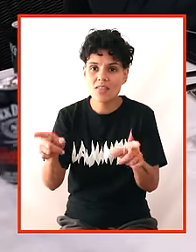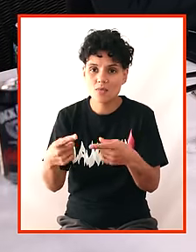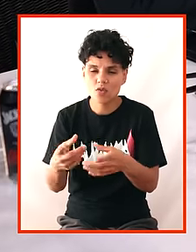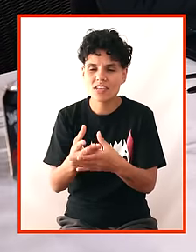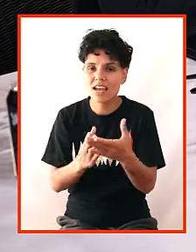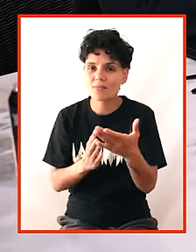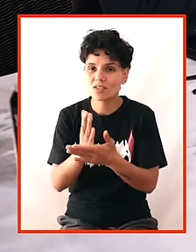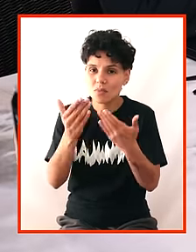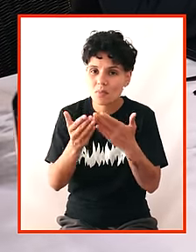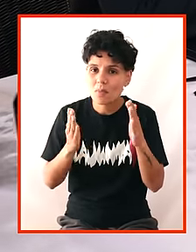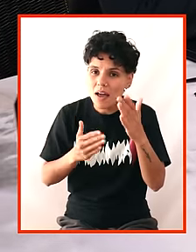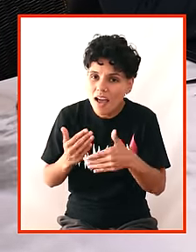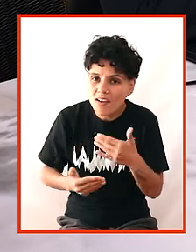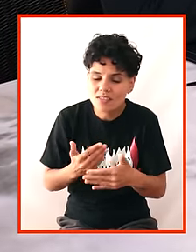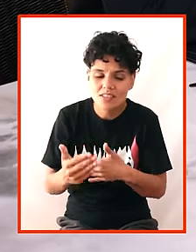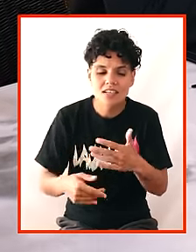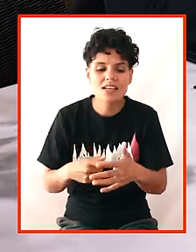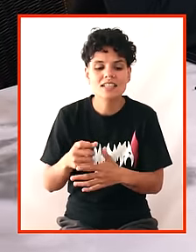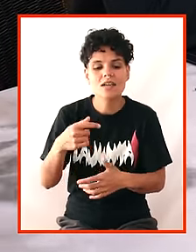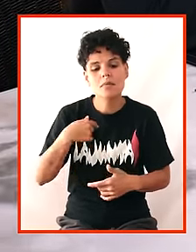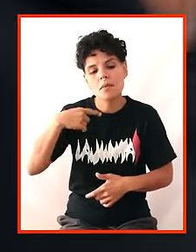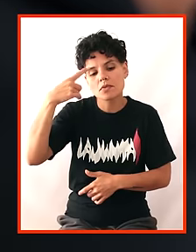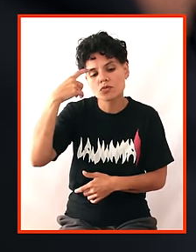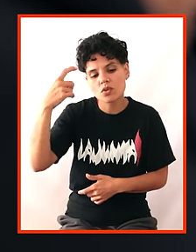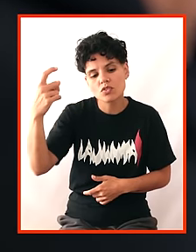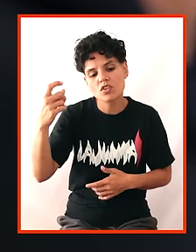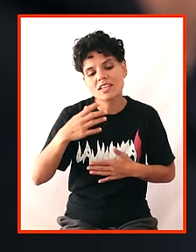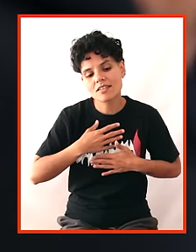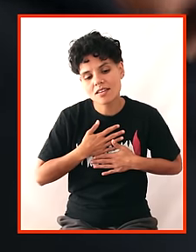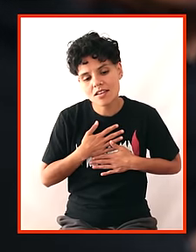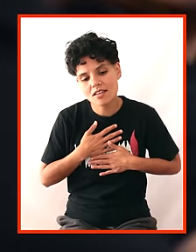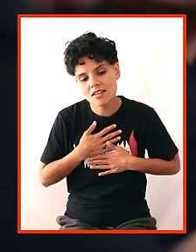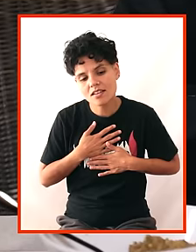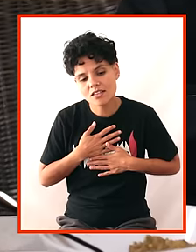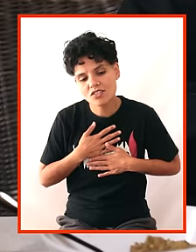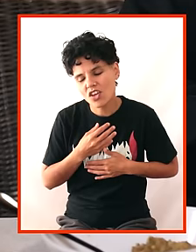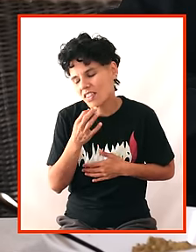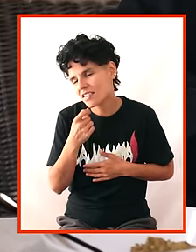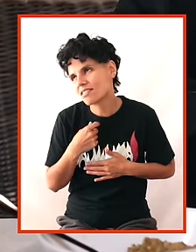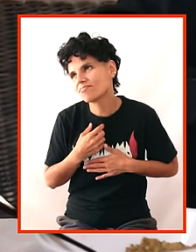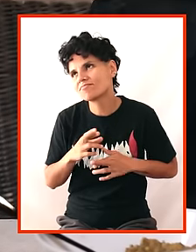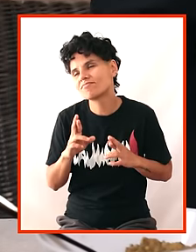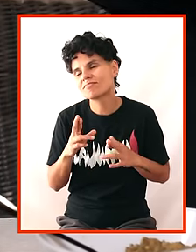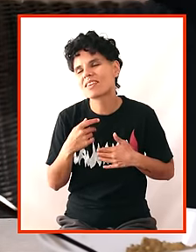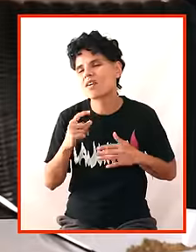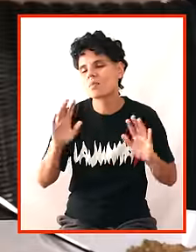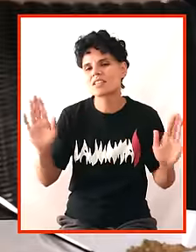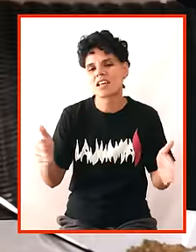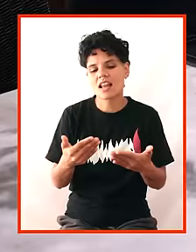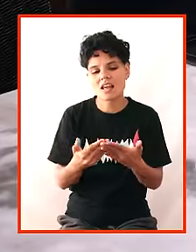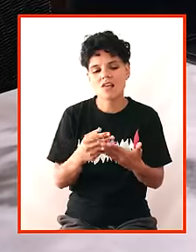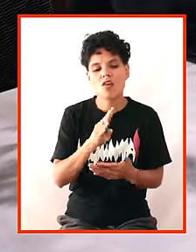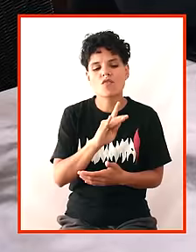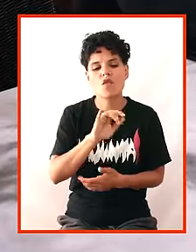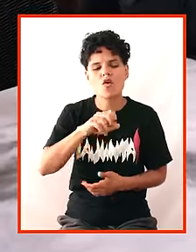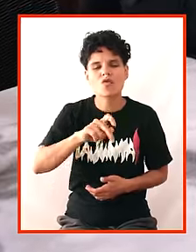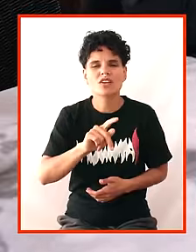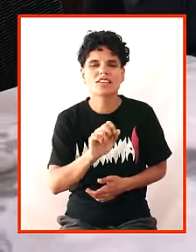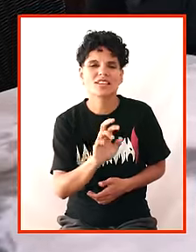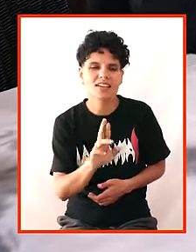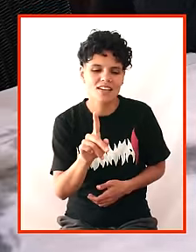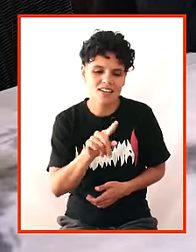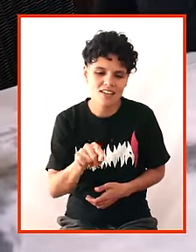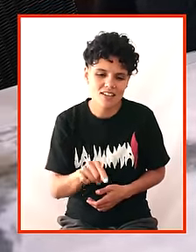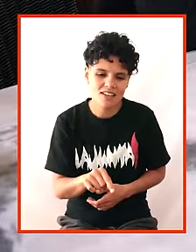que era siempre mi sueño cerrar, solamente sin, igual que el Late Gringo, decir, y cerramos con Los Bunkers. Ustedes tuvieron